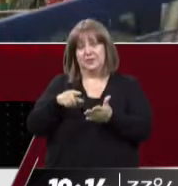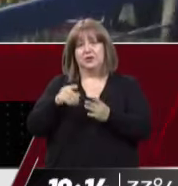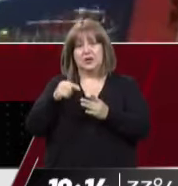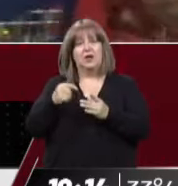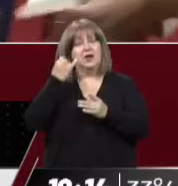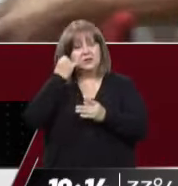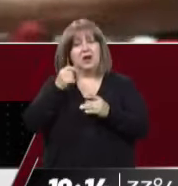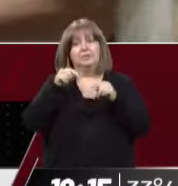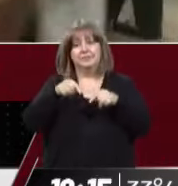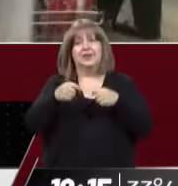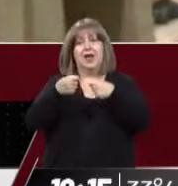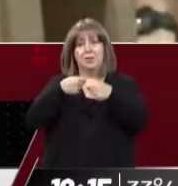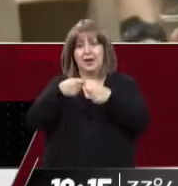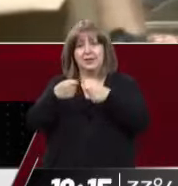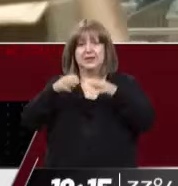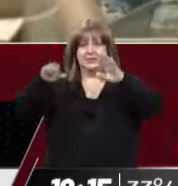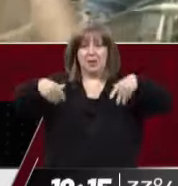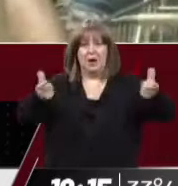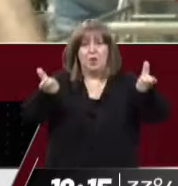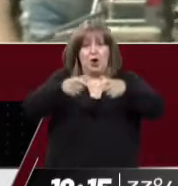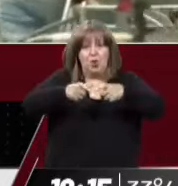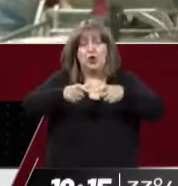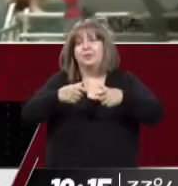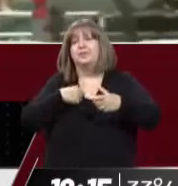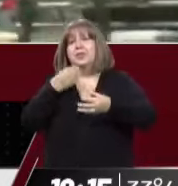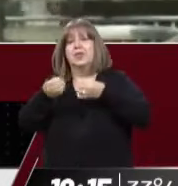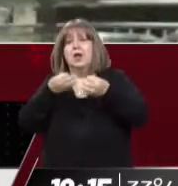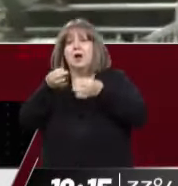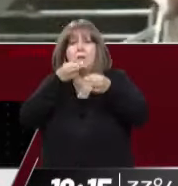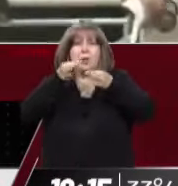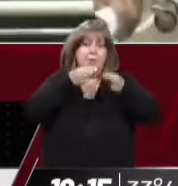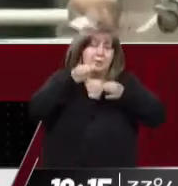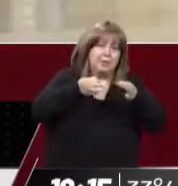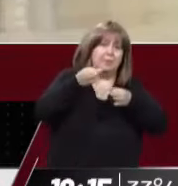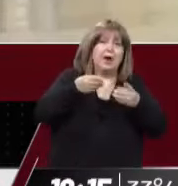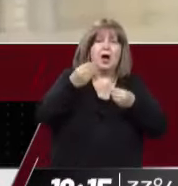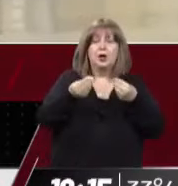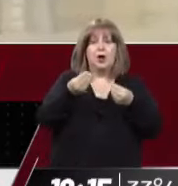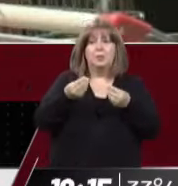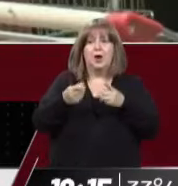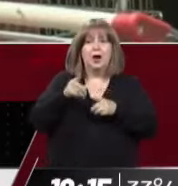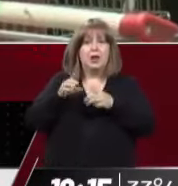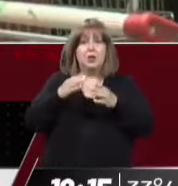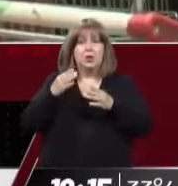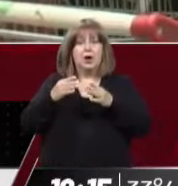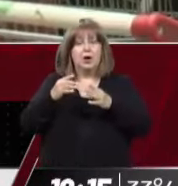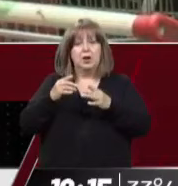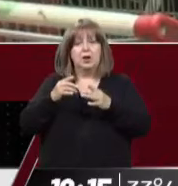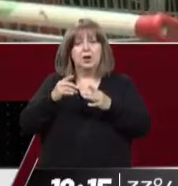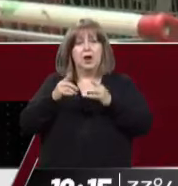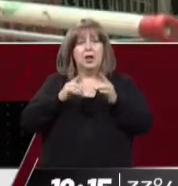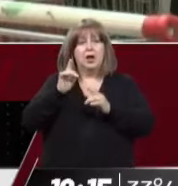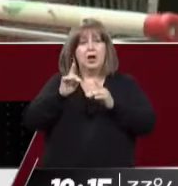depurando, trabajando con las empresas y algunos productos que no las comercializamos acá en Mendoza, lo que estamos haciendo es